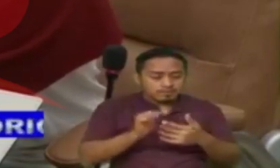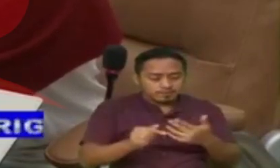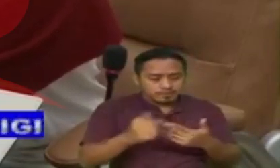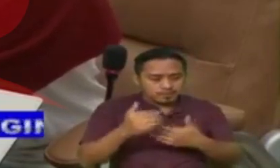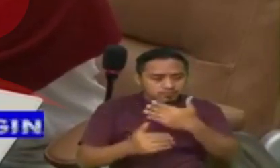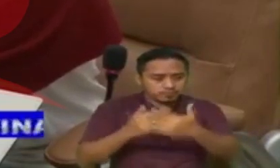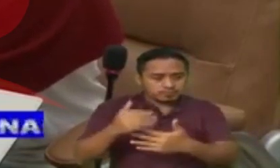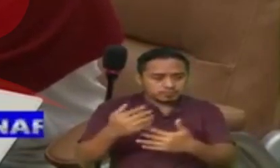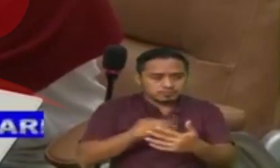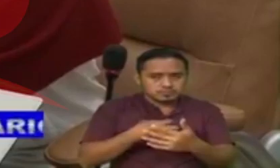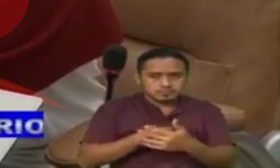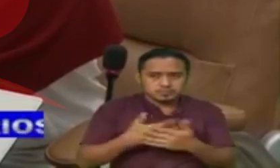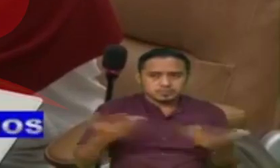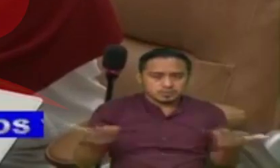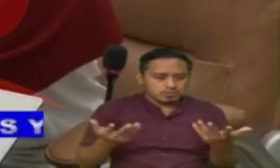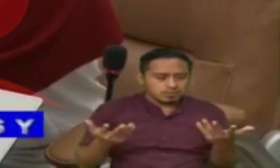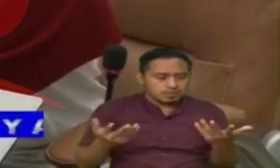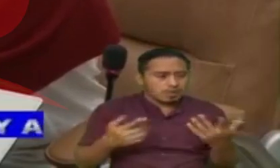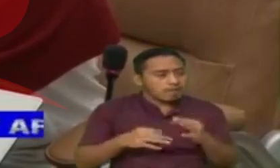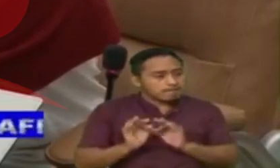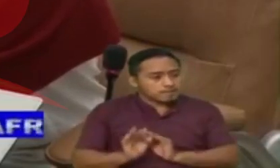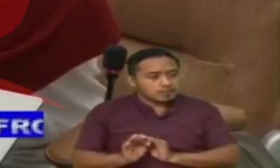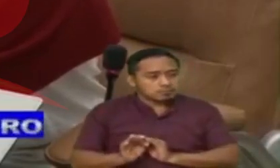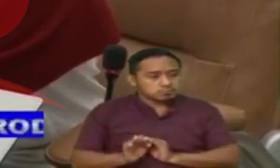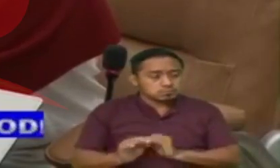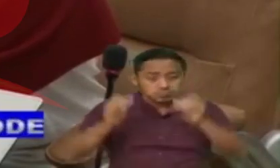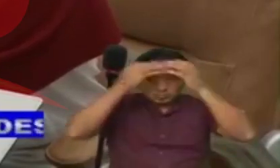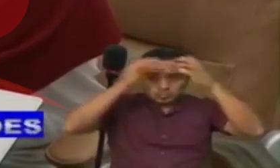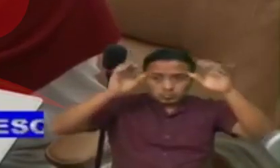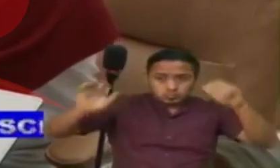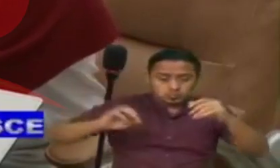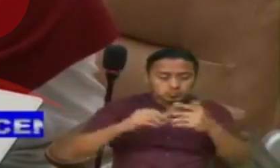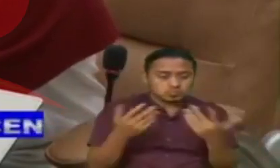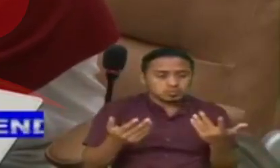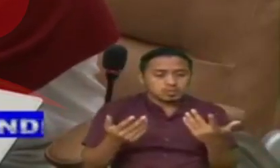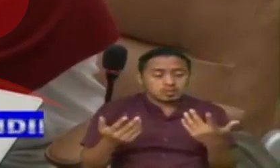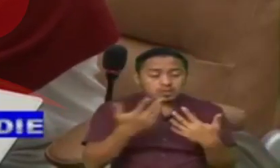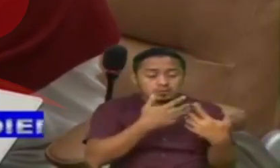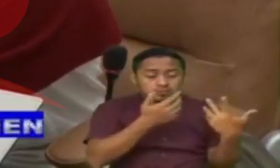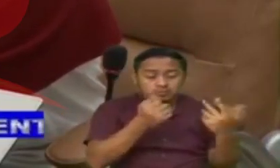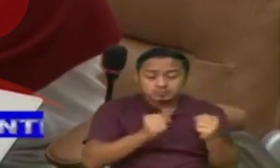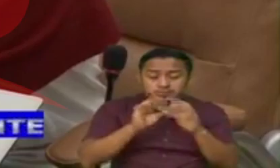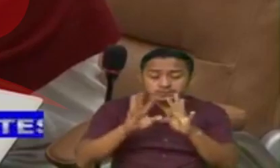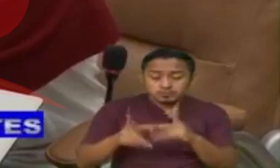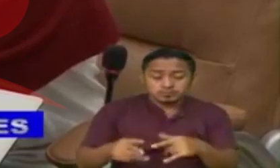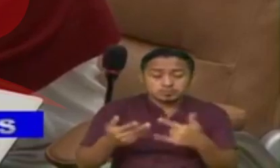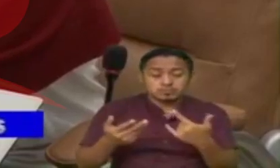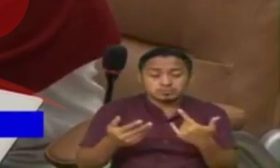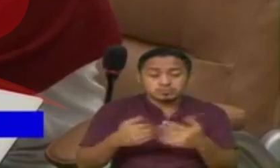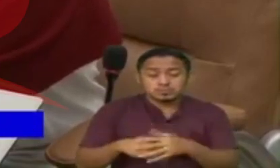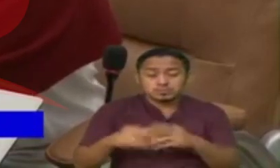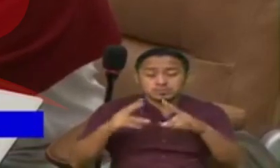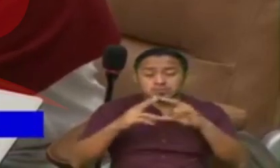desarrollo económico, social, político y cultural de todas las y los nicaragüenses y también de